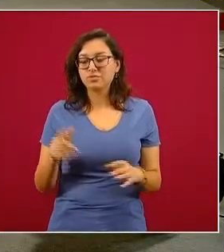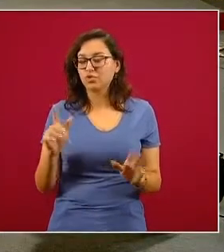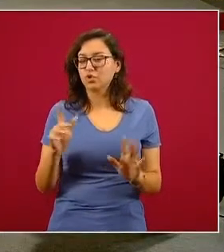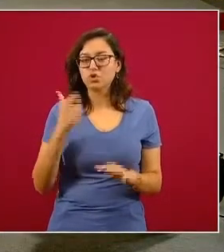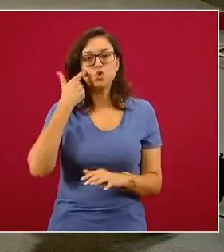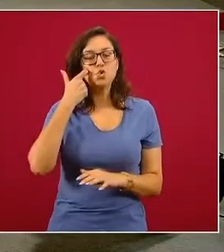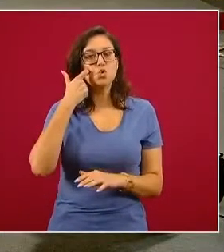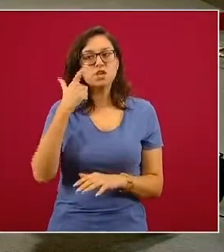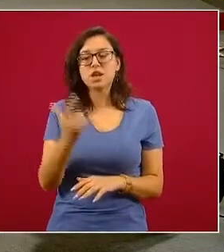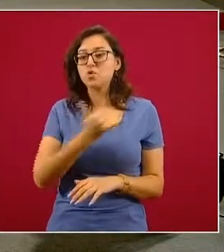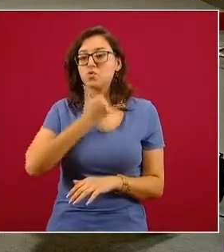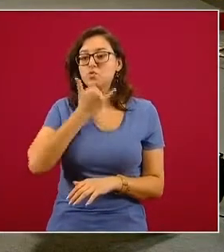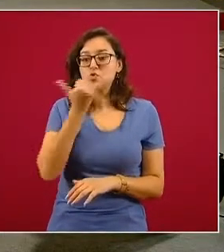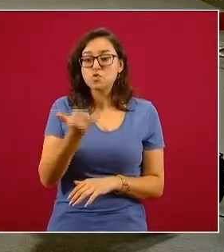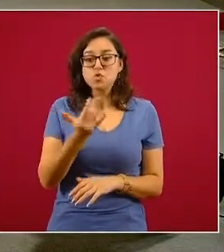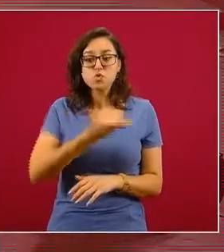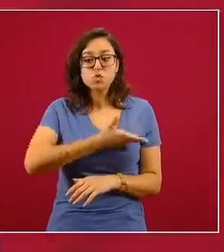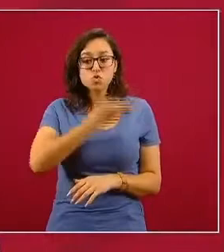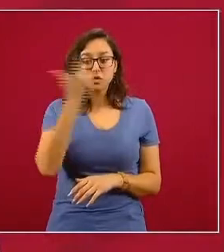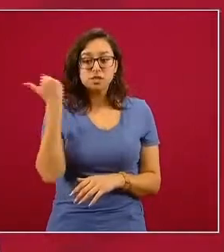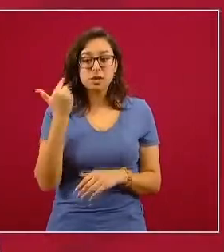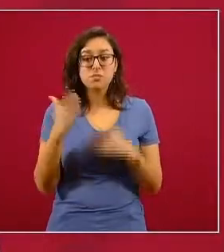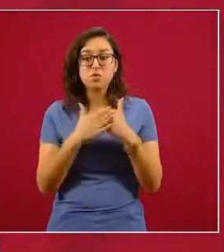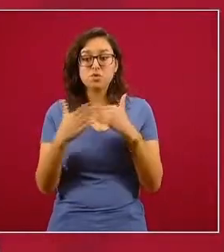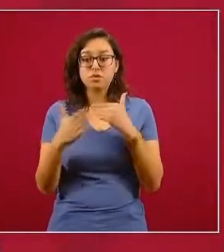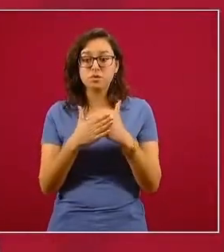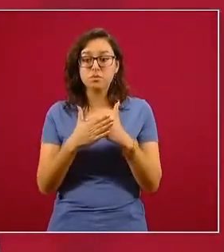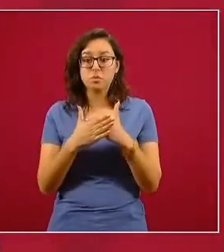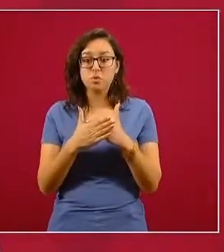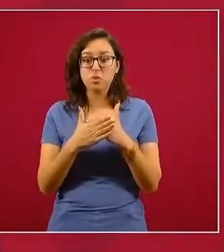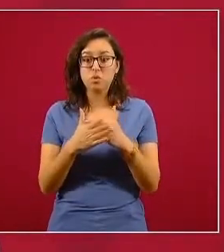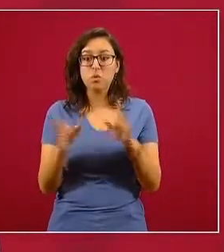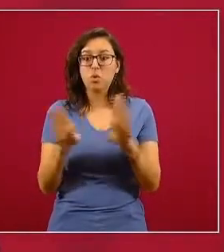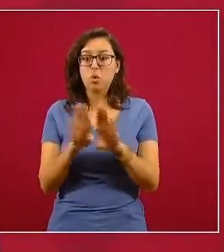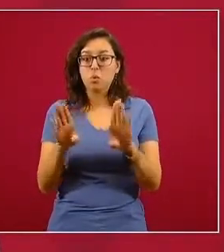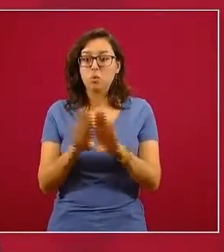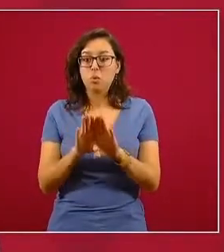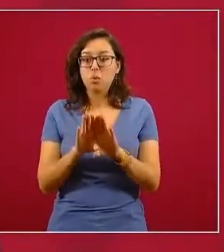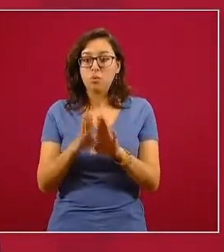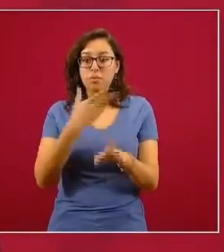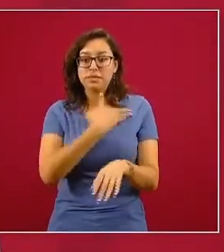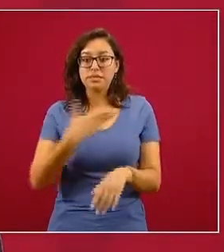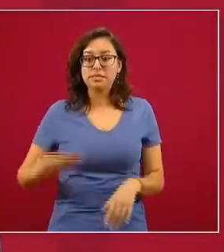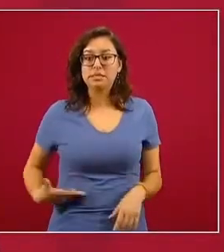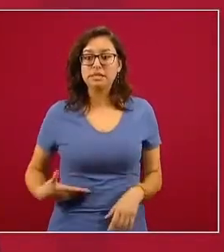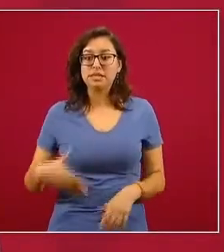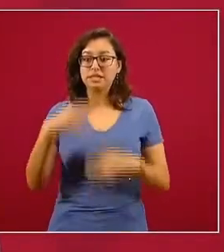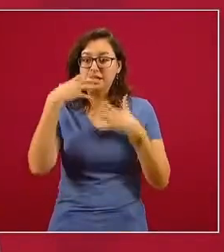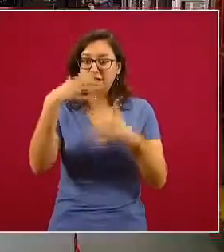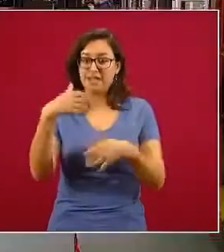ya oficialmente la modalidad del grito. ¿O ya se presentó? No, ¿verdad?